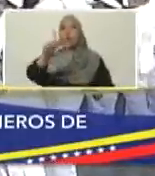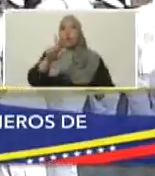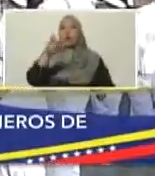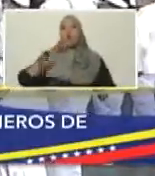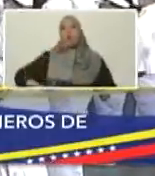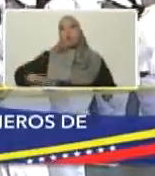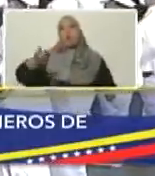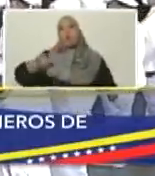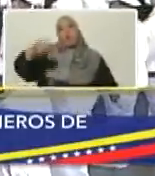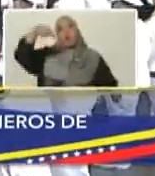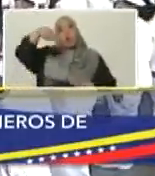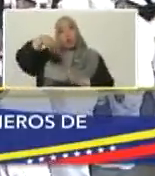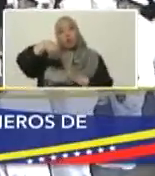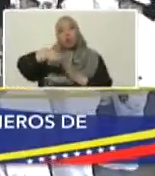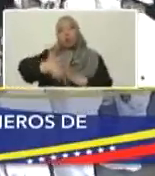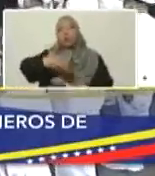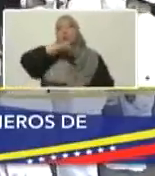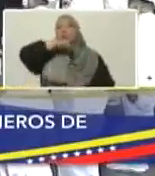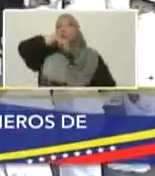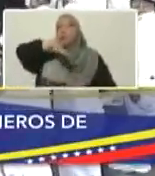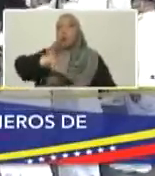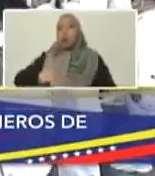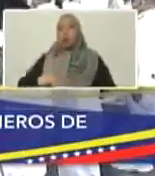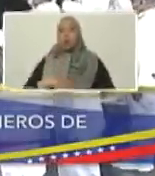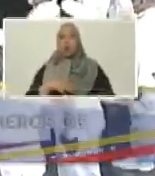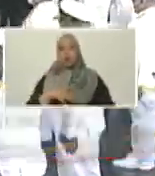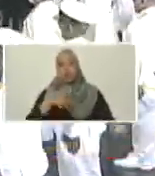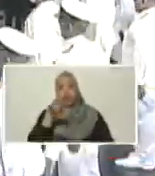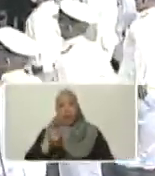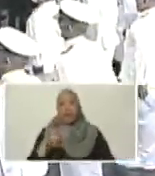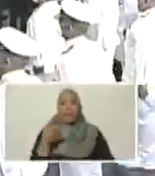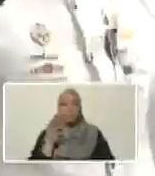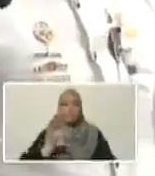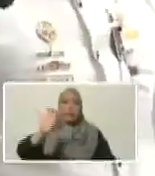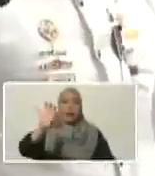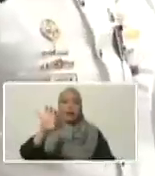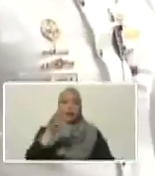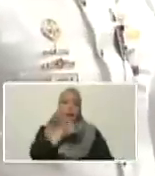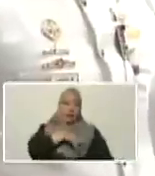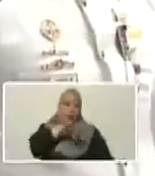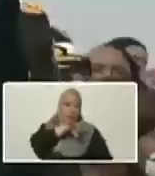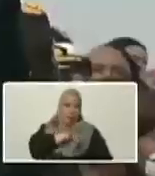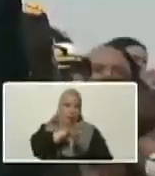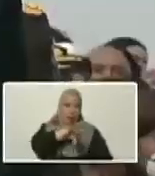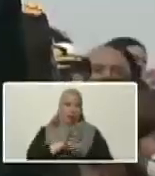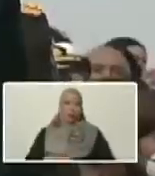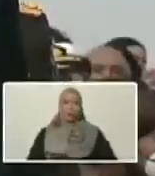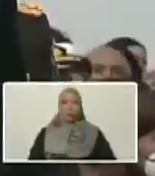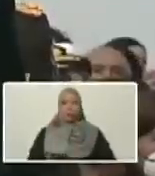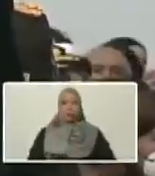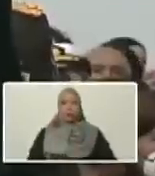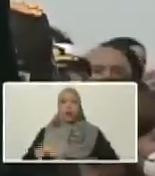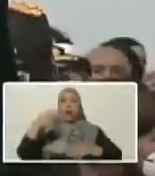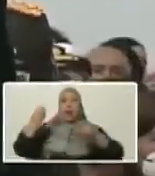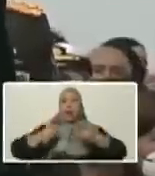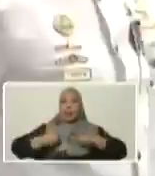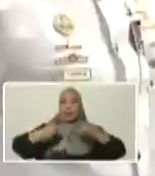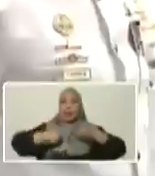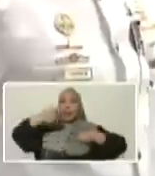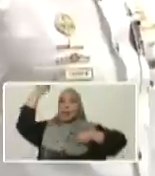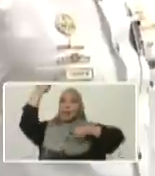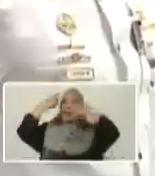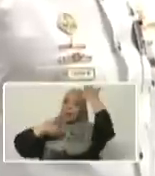de profundo patriotismo, así como también de historia. ¡Chávez vive! ¡La patria sigue! ¡Leales